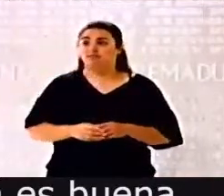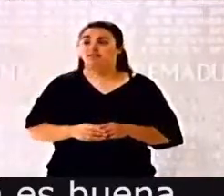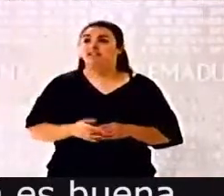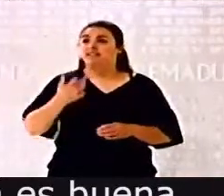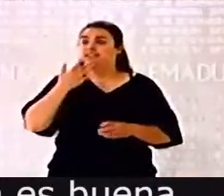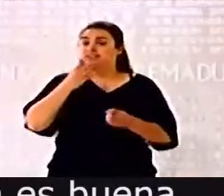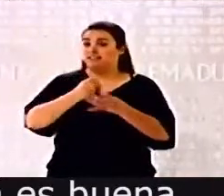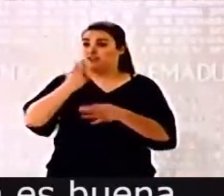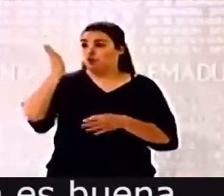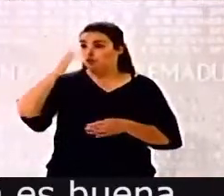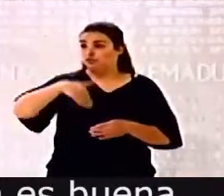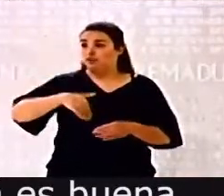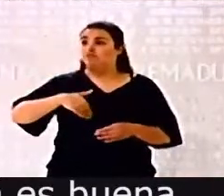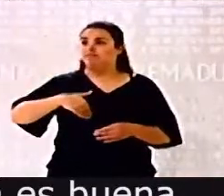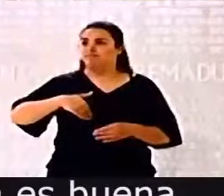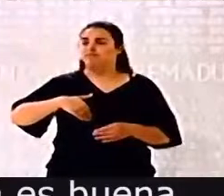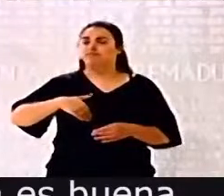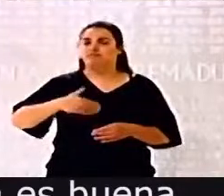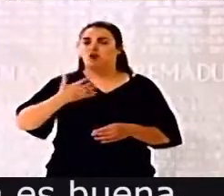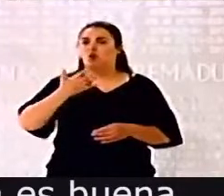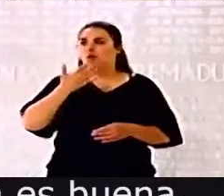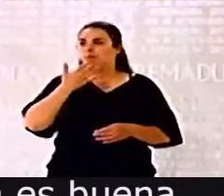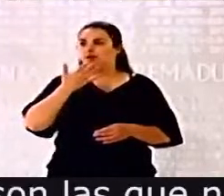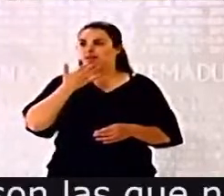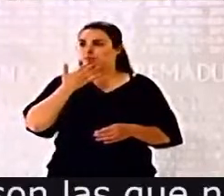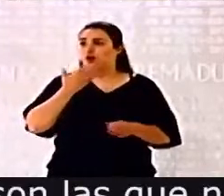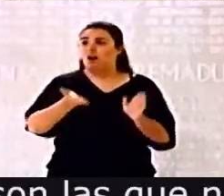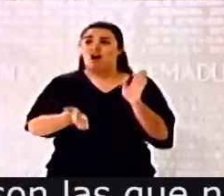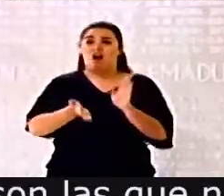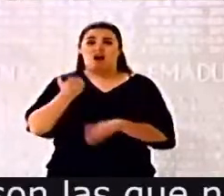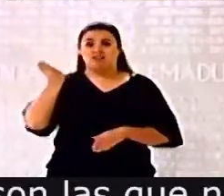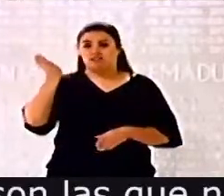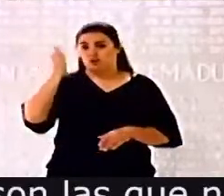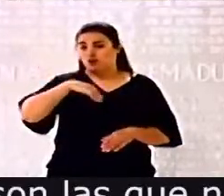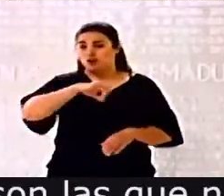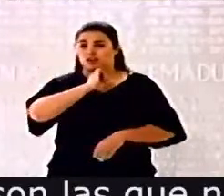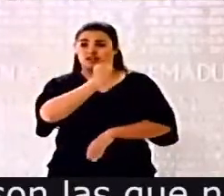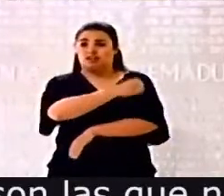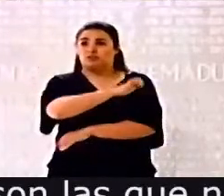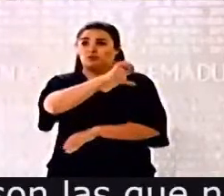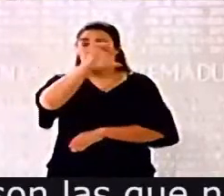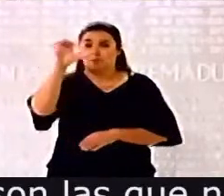listado son aquellas que no están dadas de alta en el registro europeo